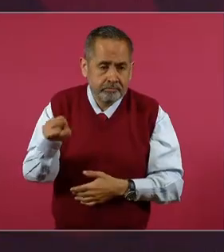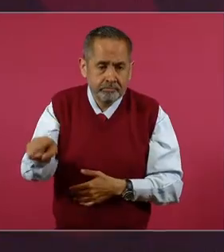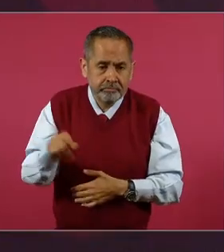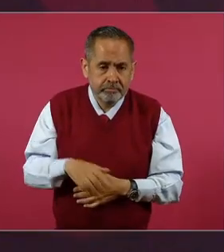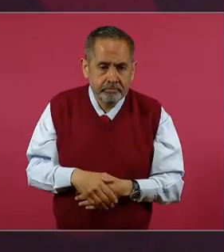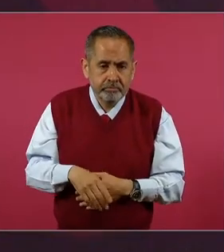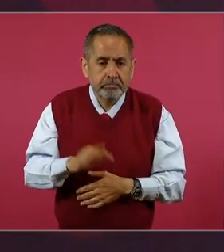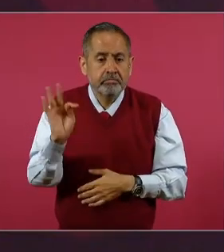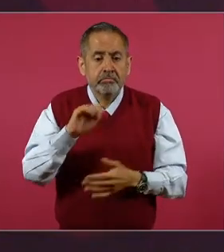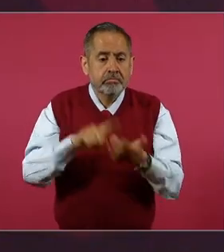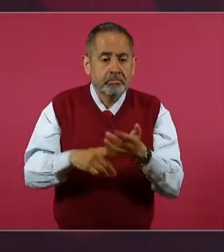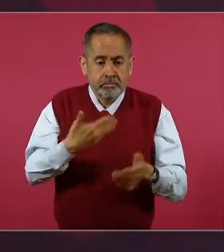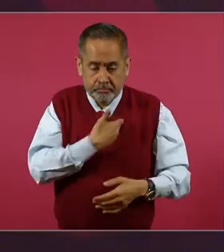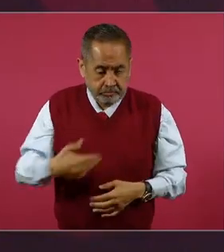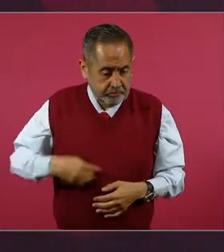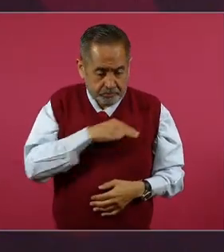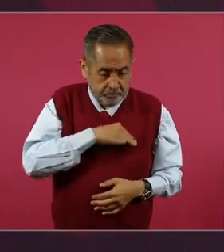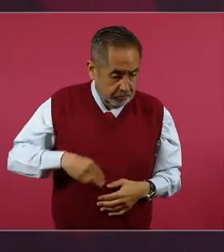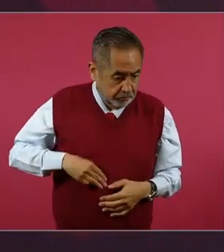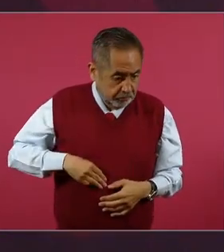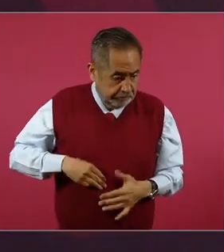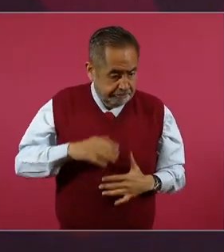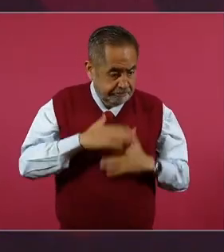ser presidentes municipales y